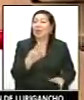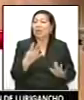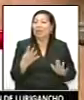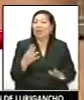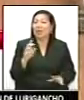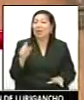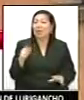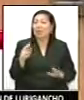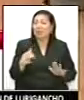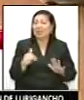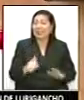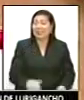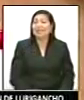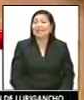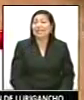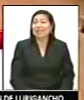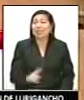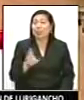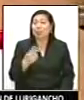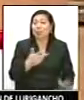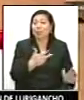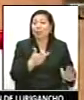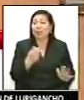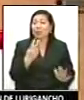1135-2016, 2149-2016 y